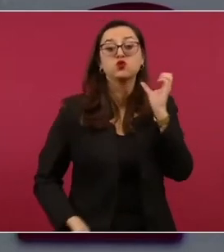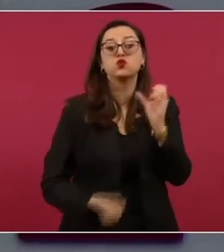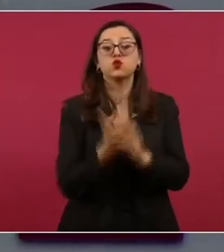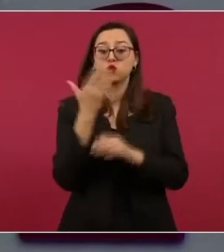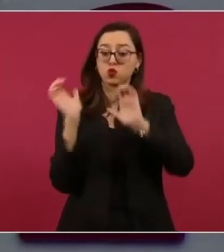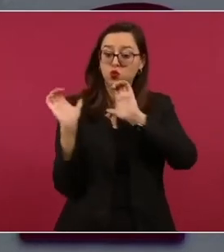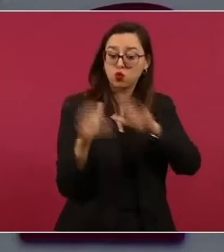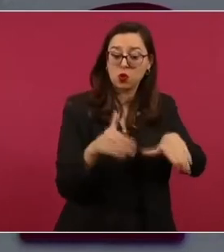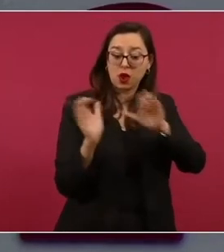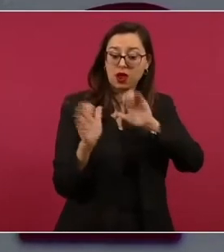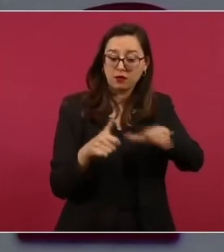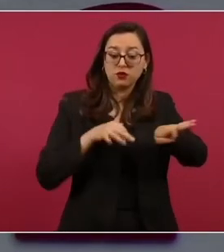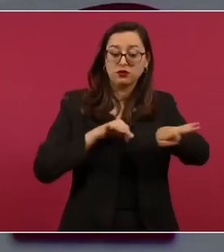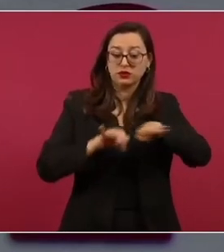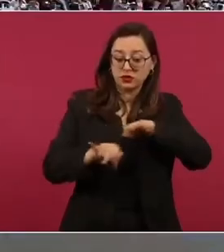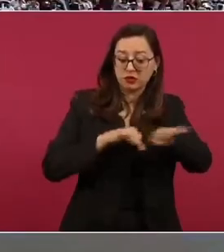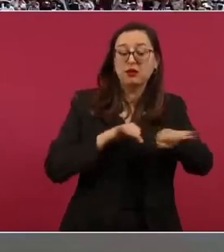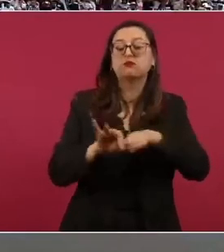Ya